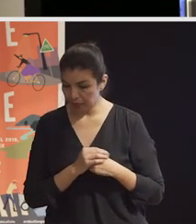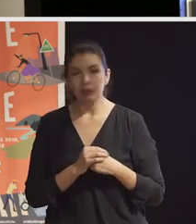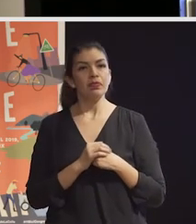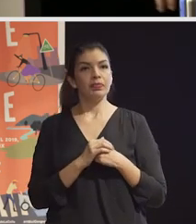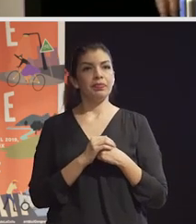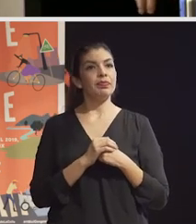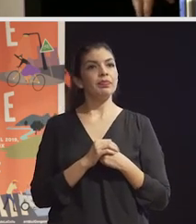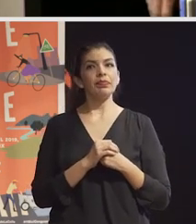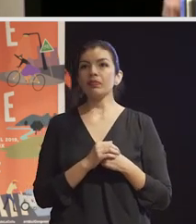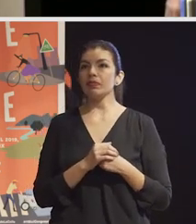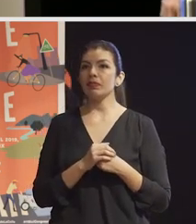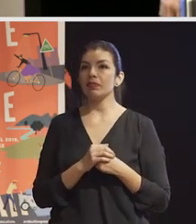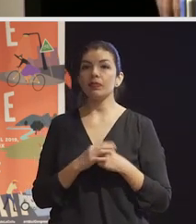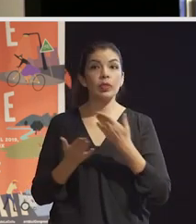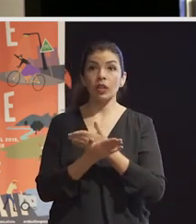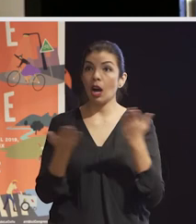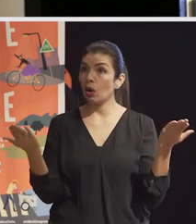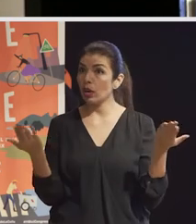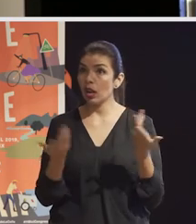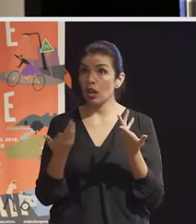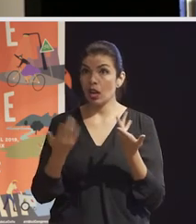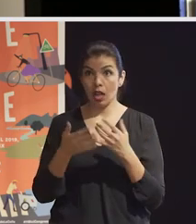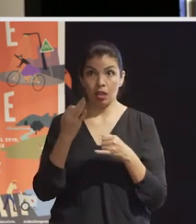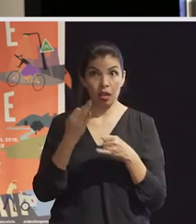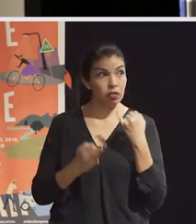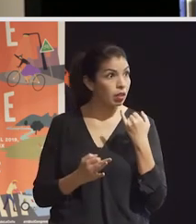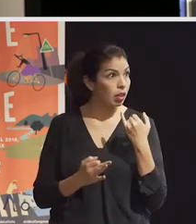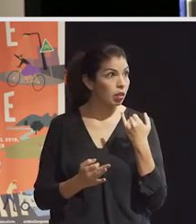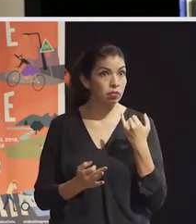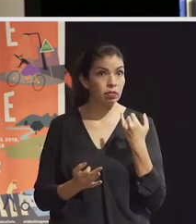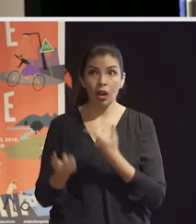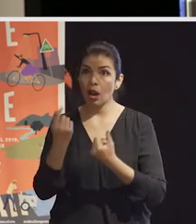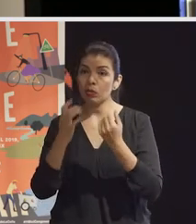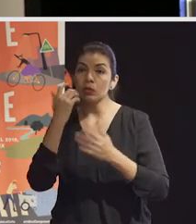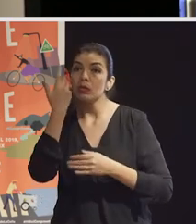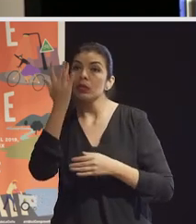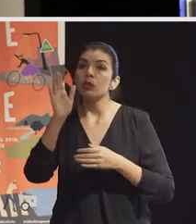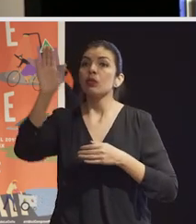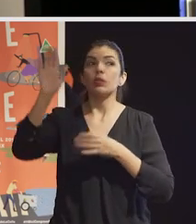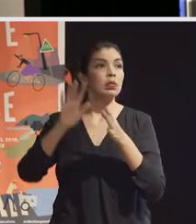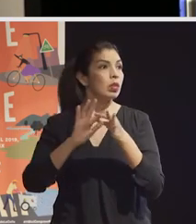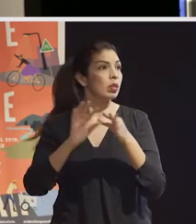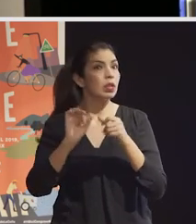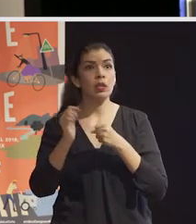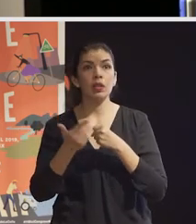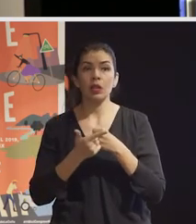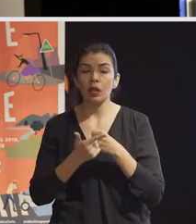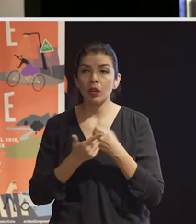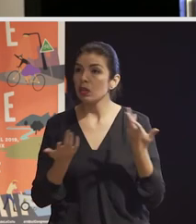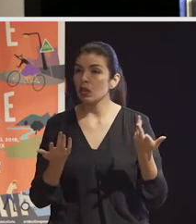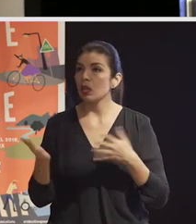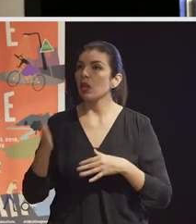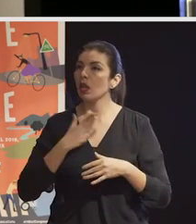primeras preguntas y no sé si para cerrar hay algún comentario sobre esto de al fin al final les cuento que en poco